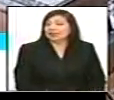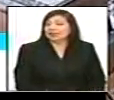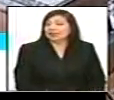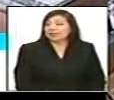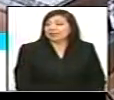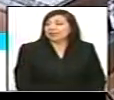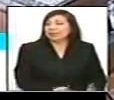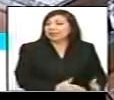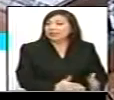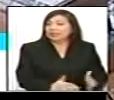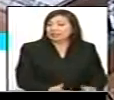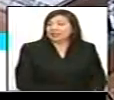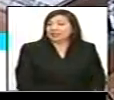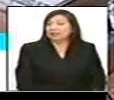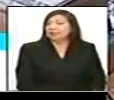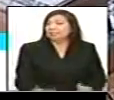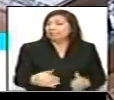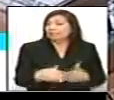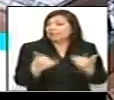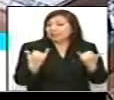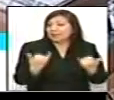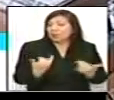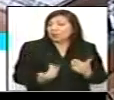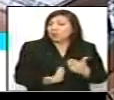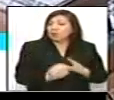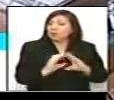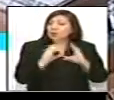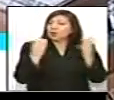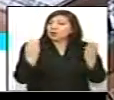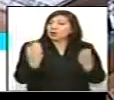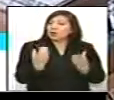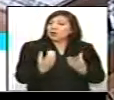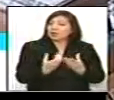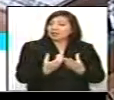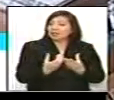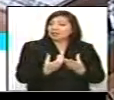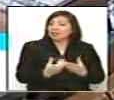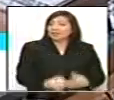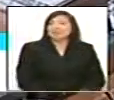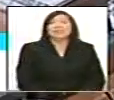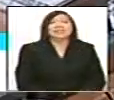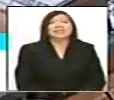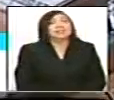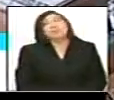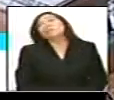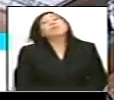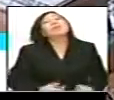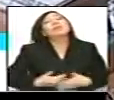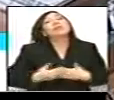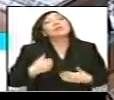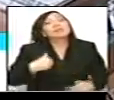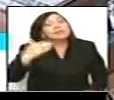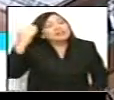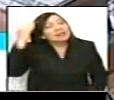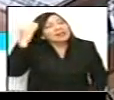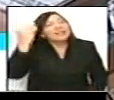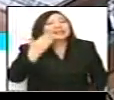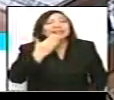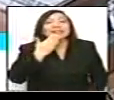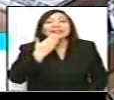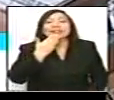unas corrientes ideológicas, incluso acá dentro del mismo Congreso de la República hay antimineros, que la población en general sabemos quiénes